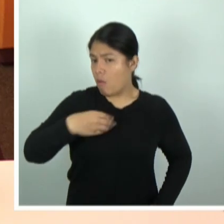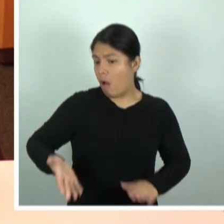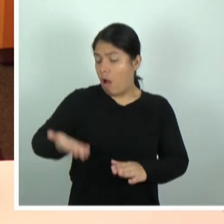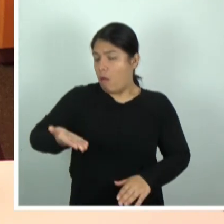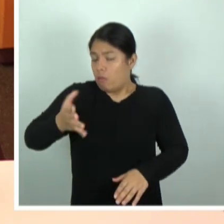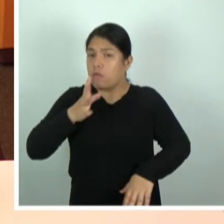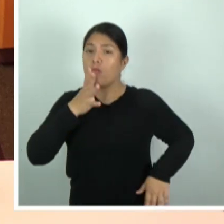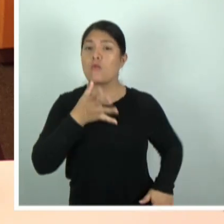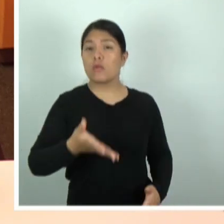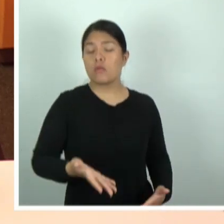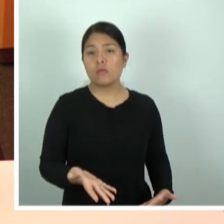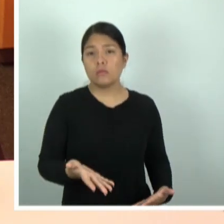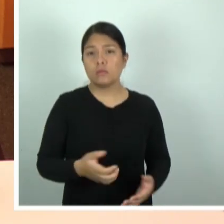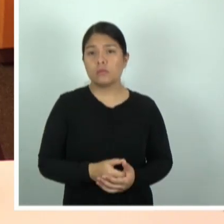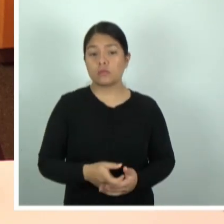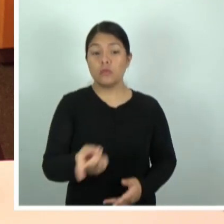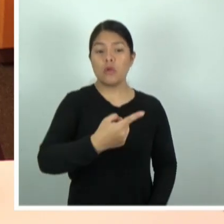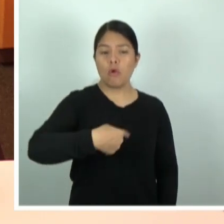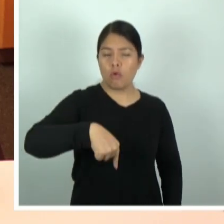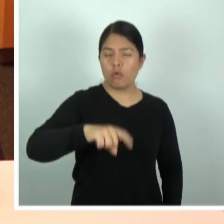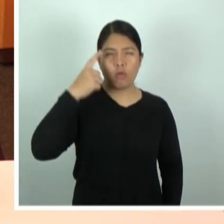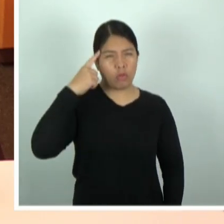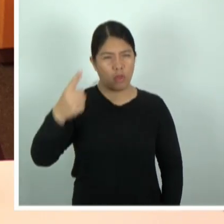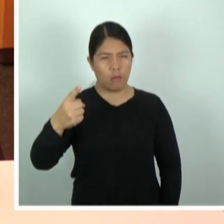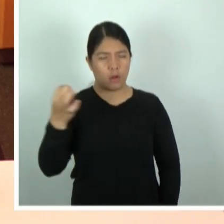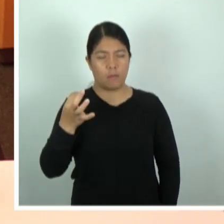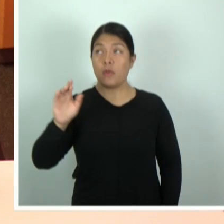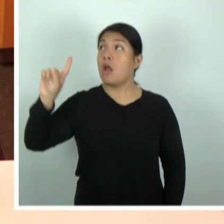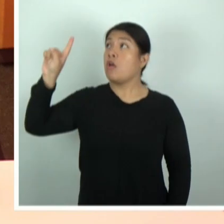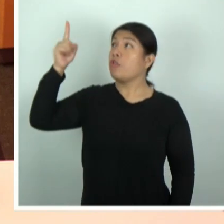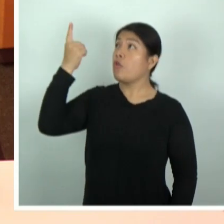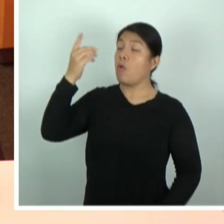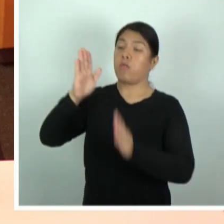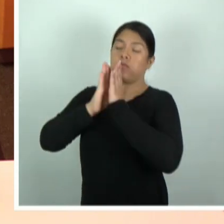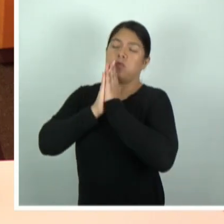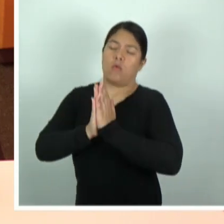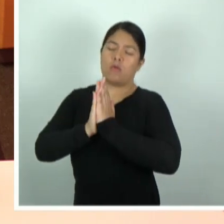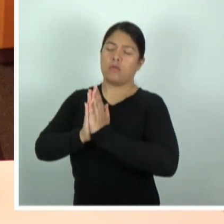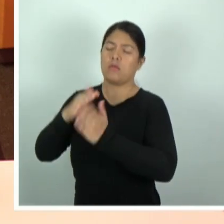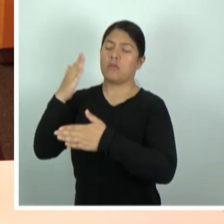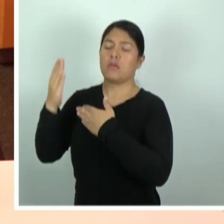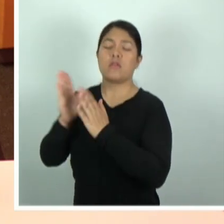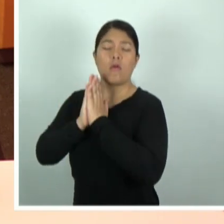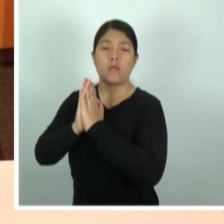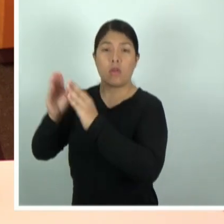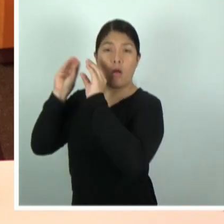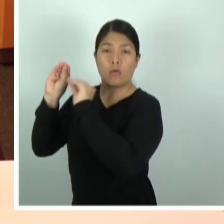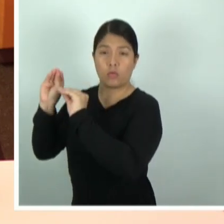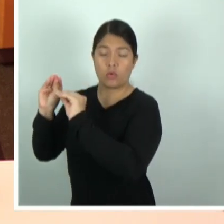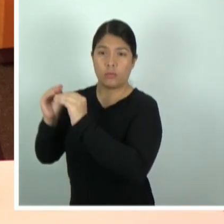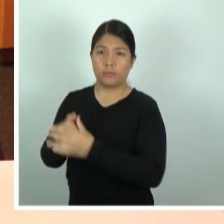Tenemos que saber algo sobre la santidad de Dios. Y voy a intentarlo